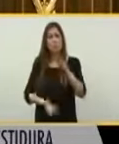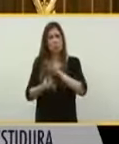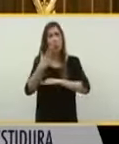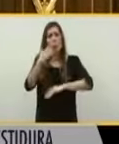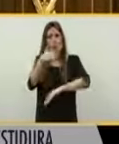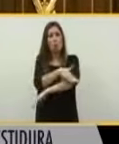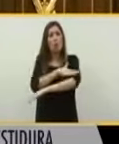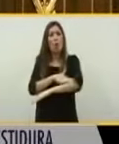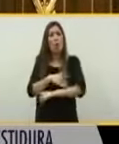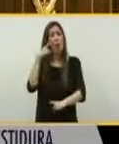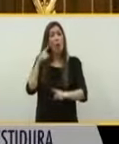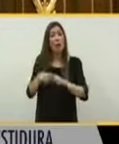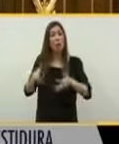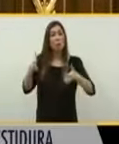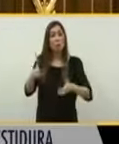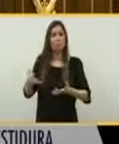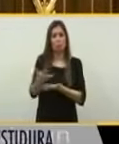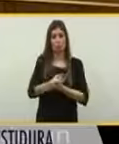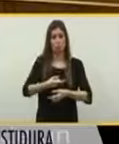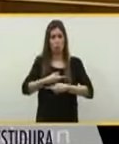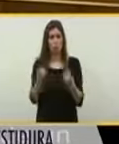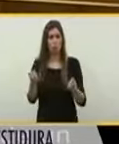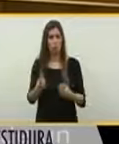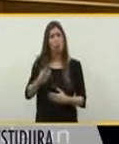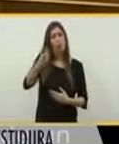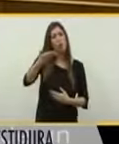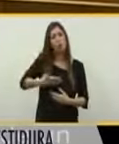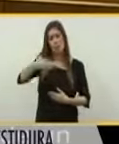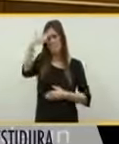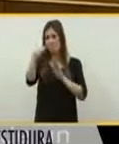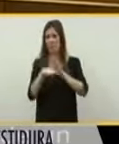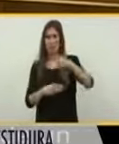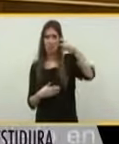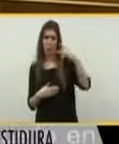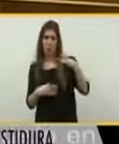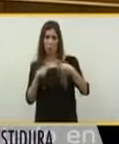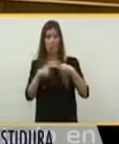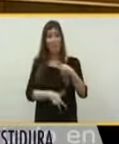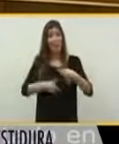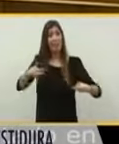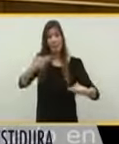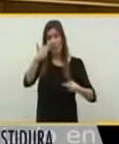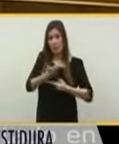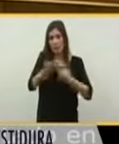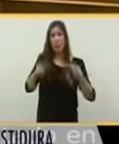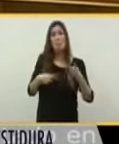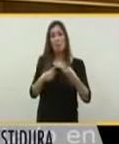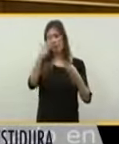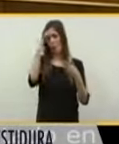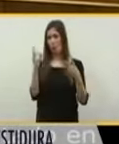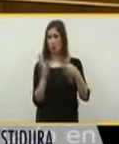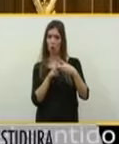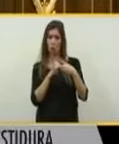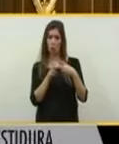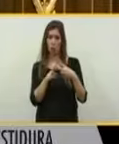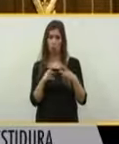bien común, fundamentado en 2 principios, el bien general y el sentido común. Propongo, señorías,